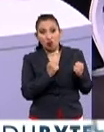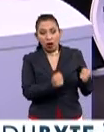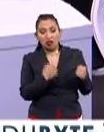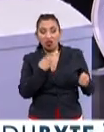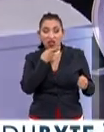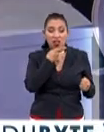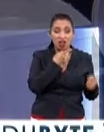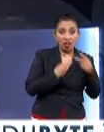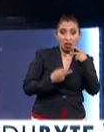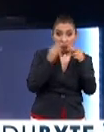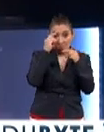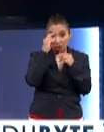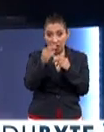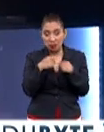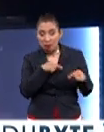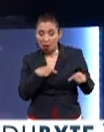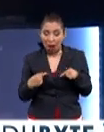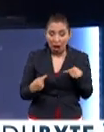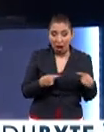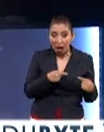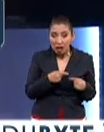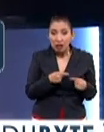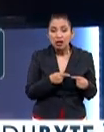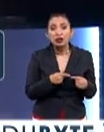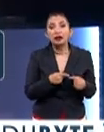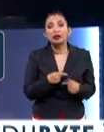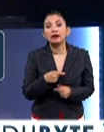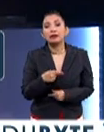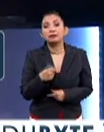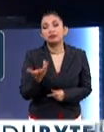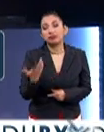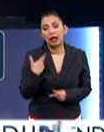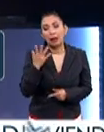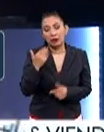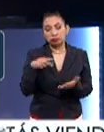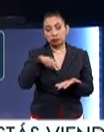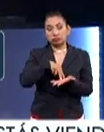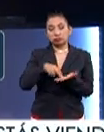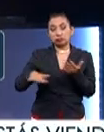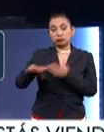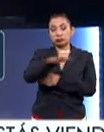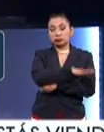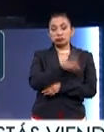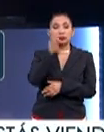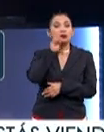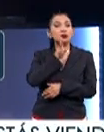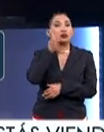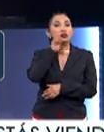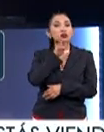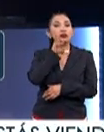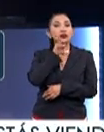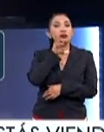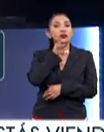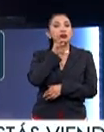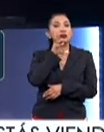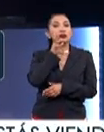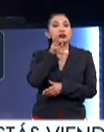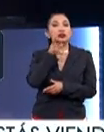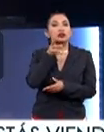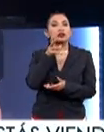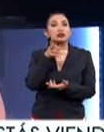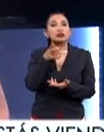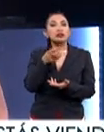intensa, muy inteligente. Y pues estar arriba del escenario experimentando